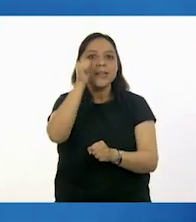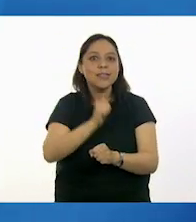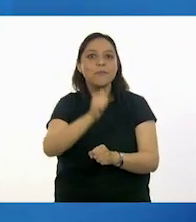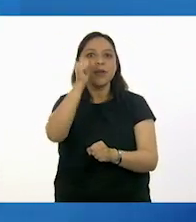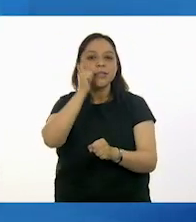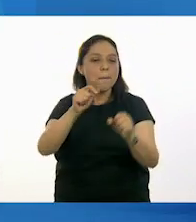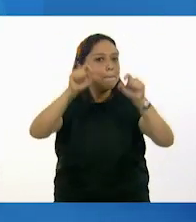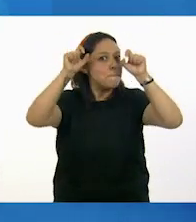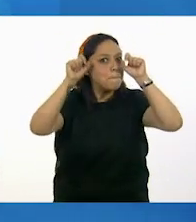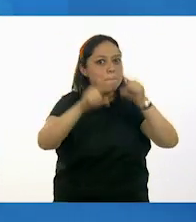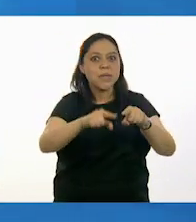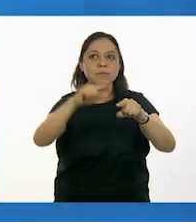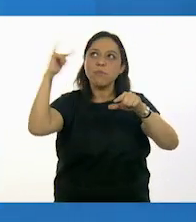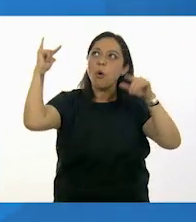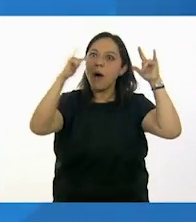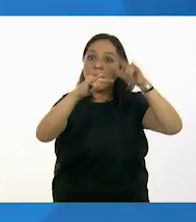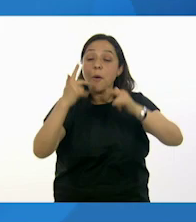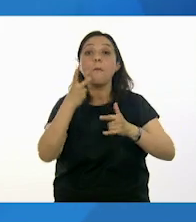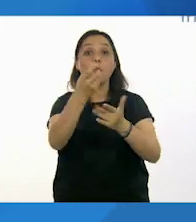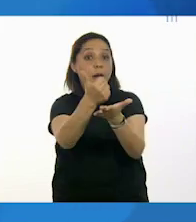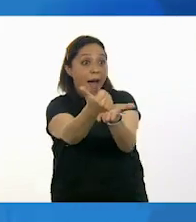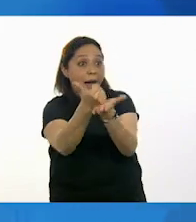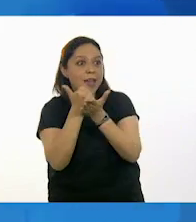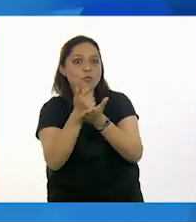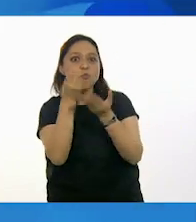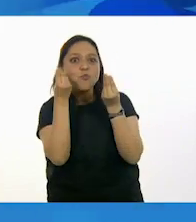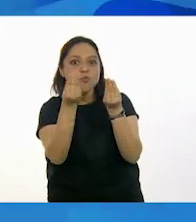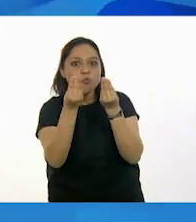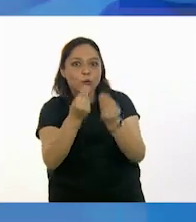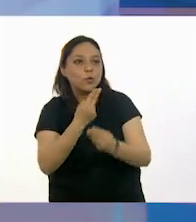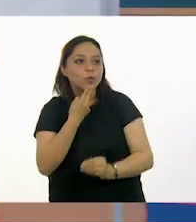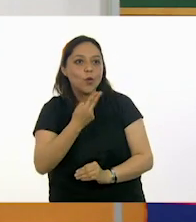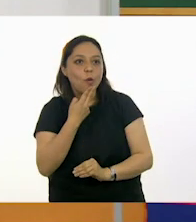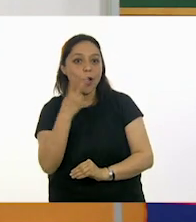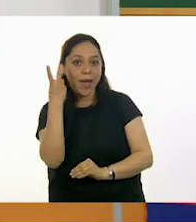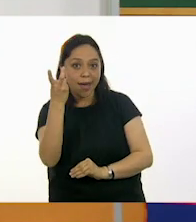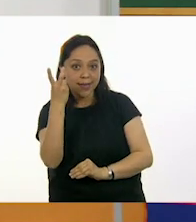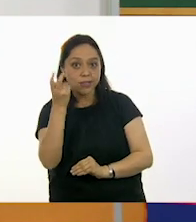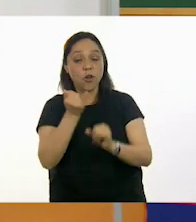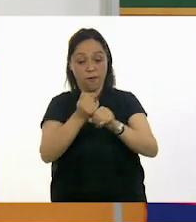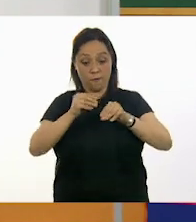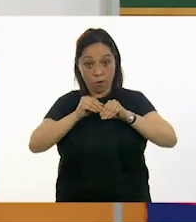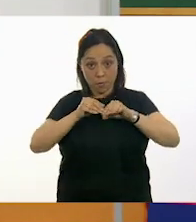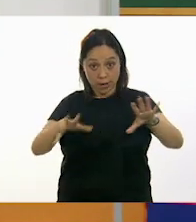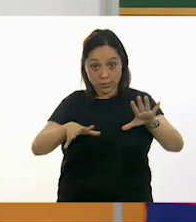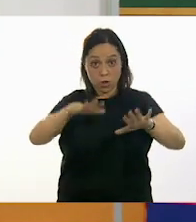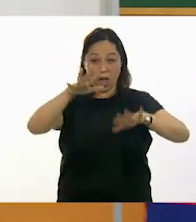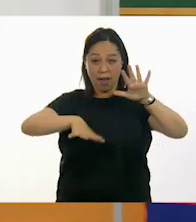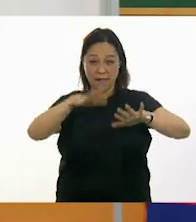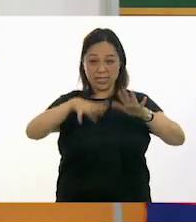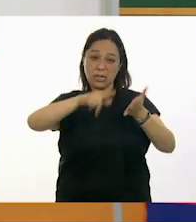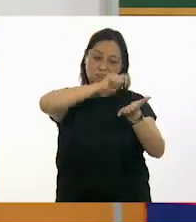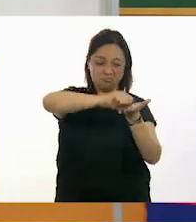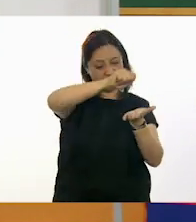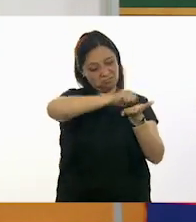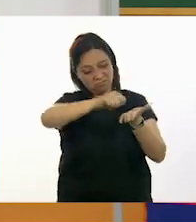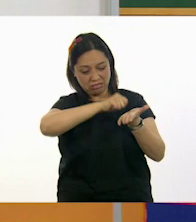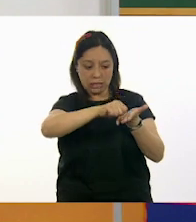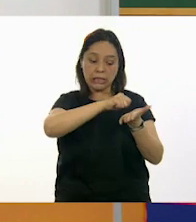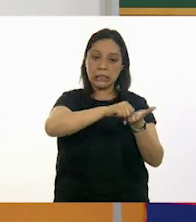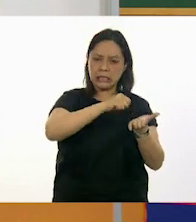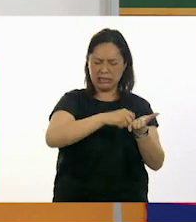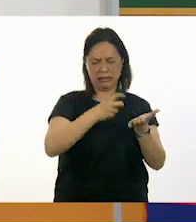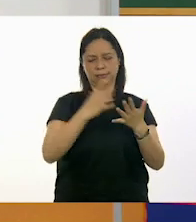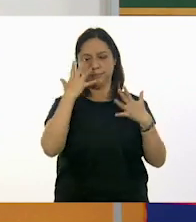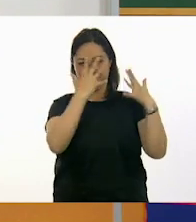es por eso que son tan funcionales. Podemos observar cómo toda la información, cuando estaba plasmada totalmente a letra, era